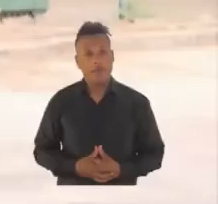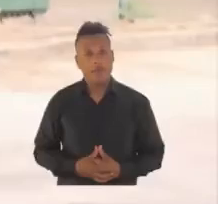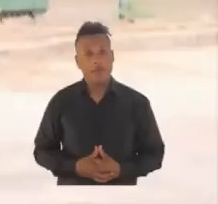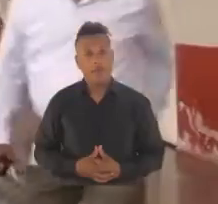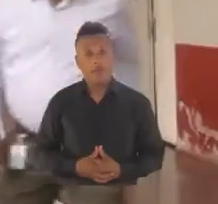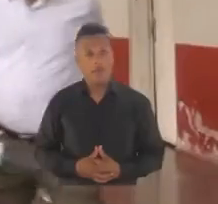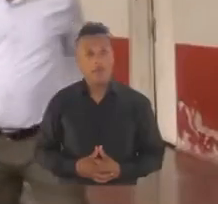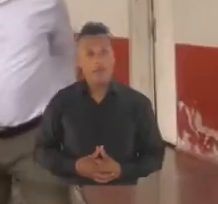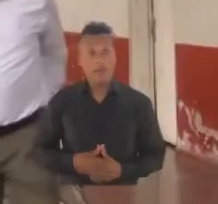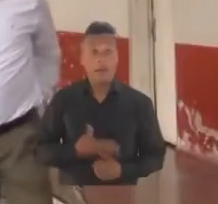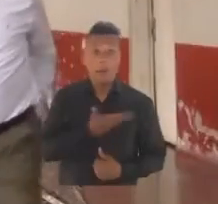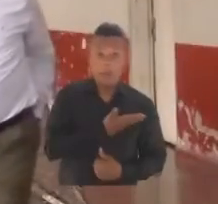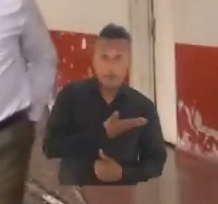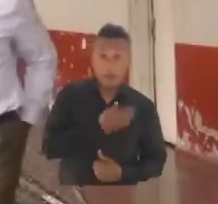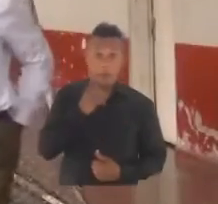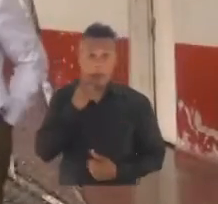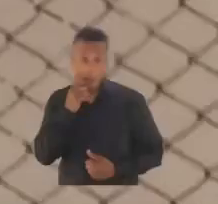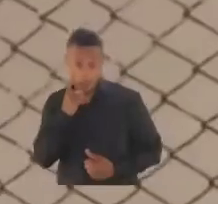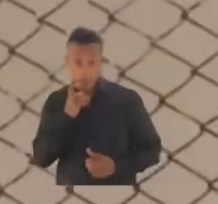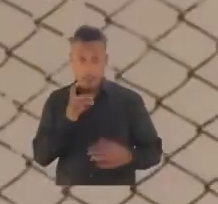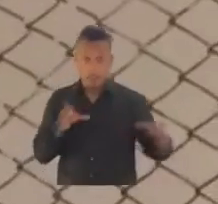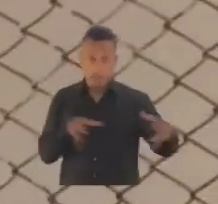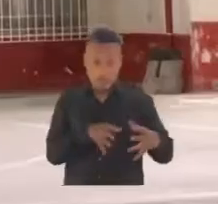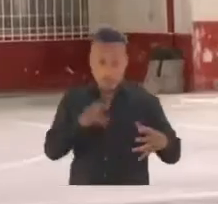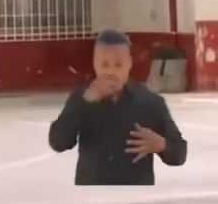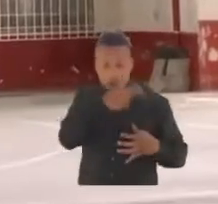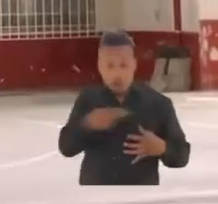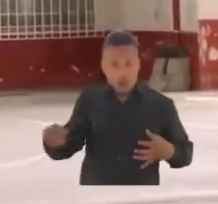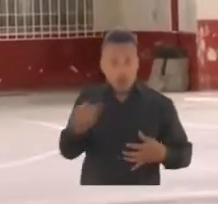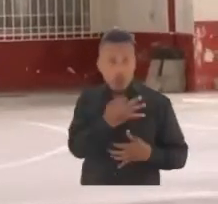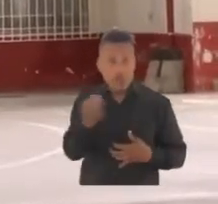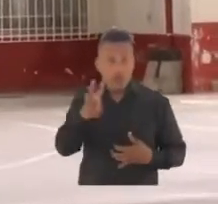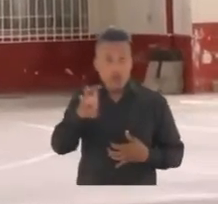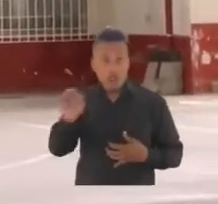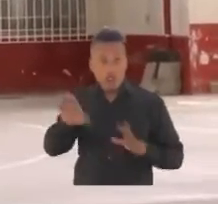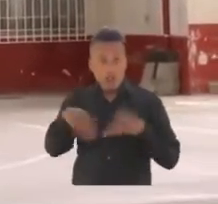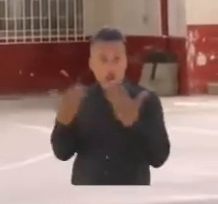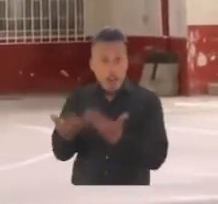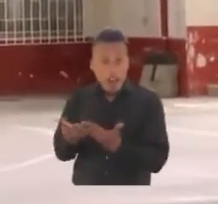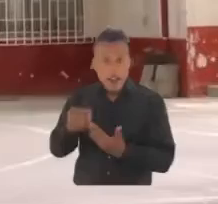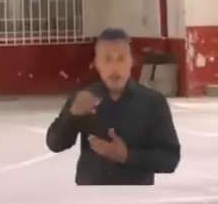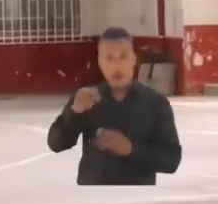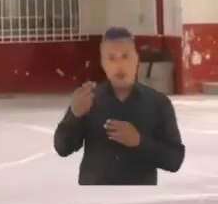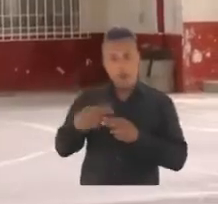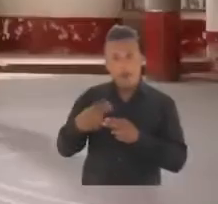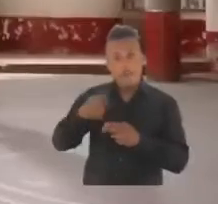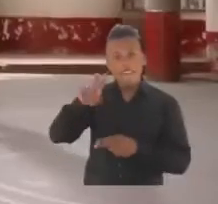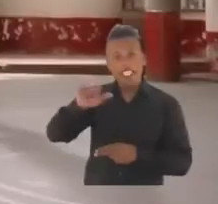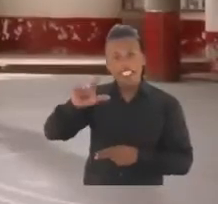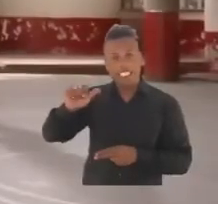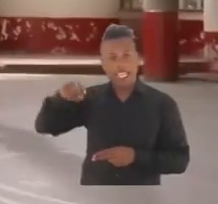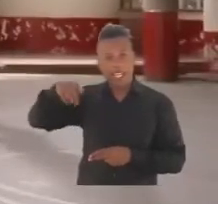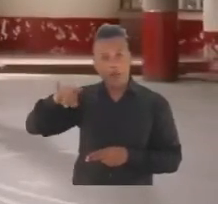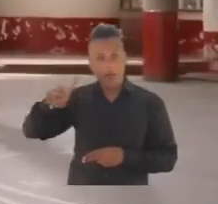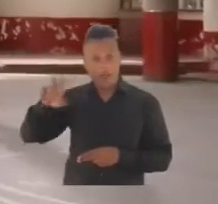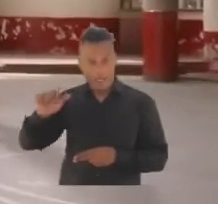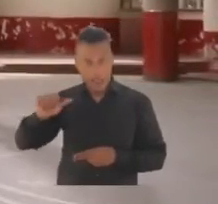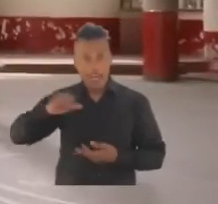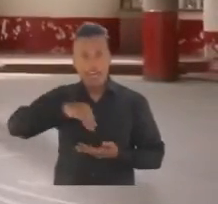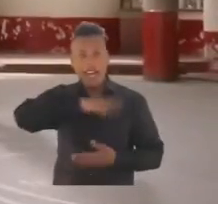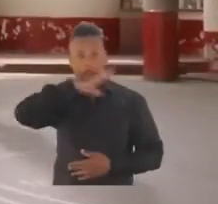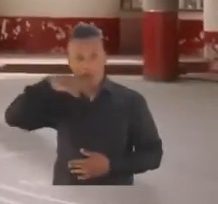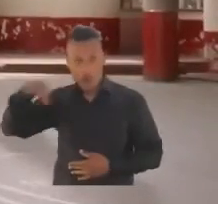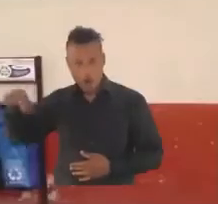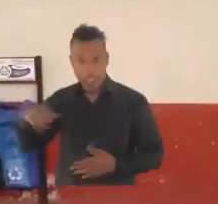Los padres de 380 niños del Colegio Villanueva en el municipio de Copacabana, en Antioquia, decidieron que sus